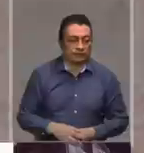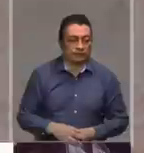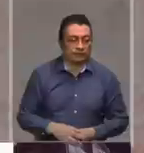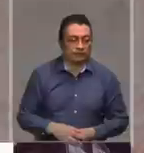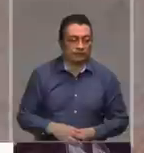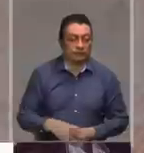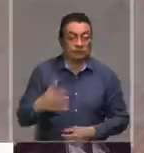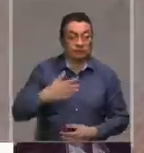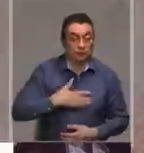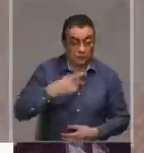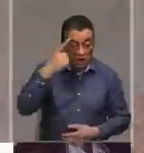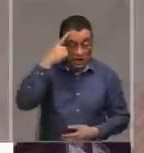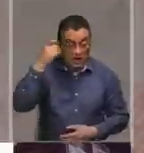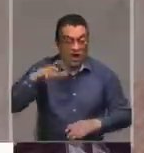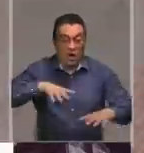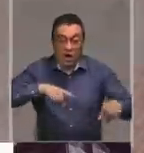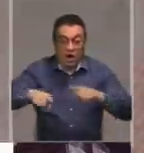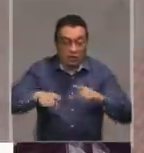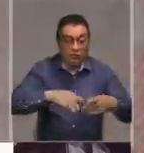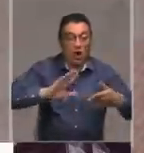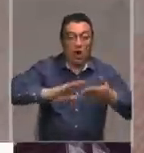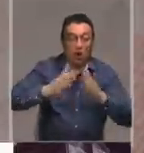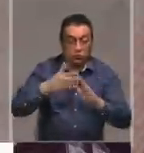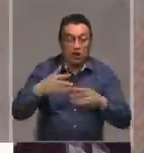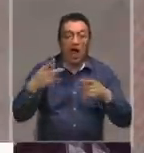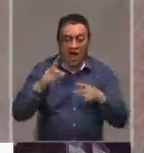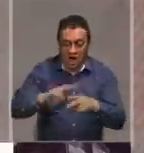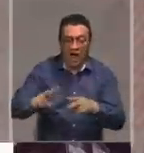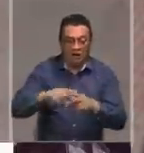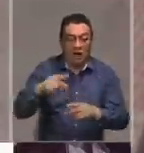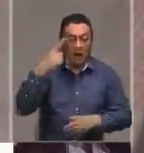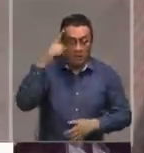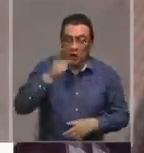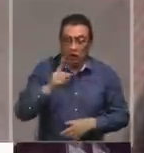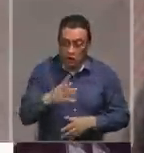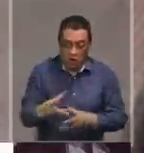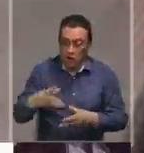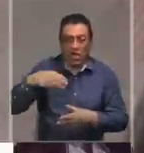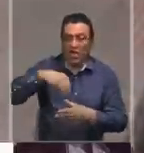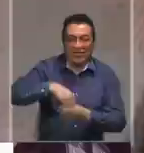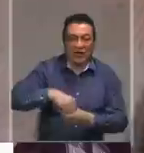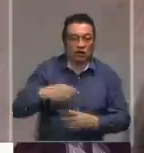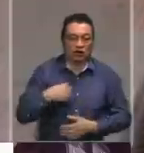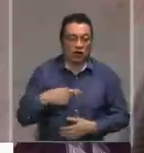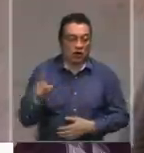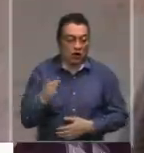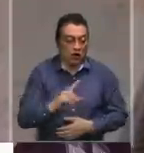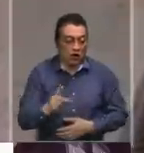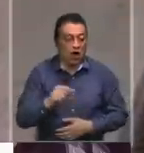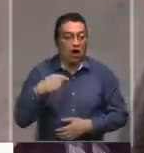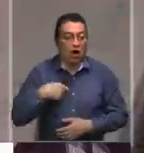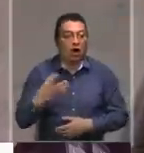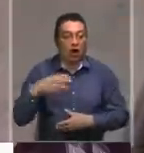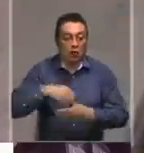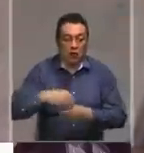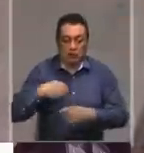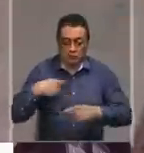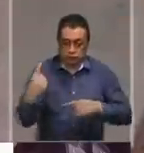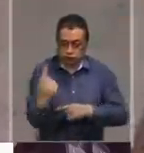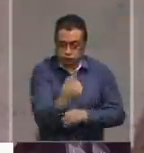Yo creo que acciones, digamos, espontáneas que la comunidad, digamos, ha hecho, pero que no está dentro de nuestro, digamos, por supuesto, dentro de nuestra